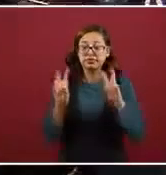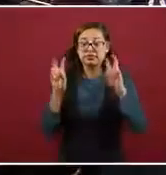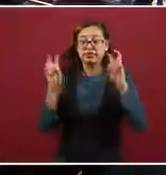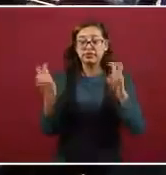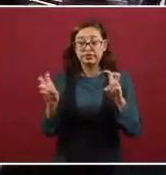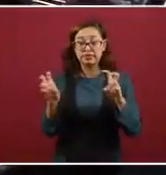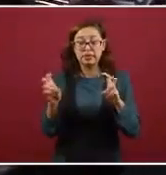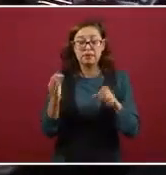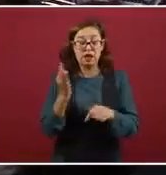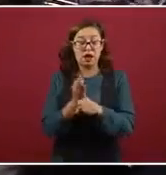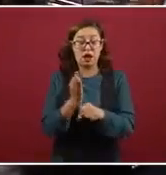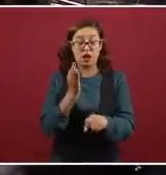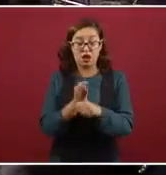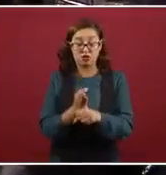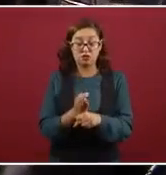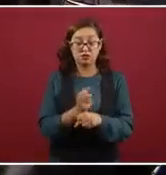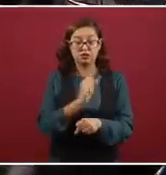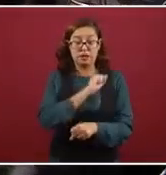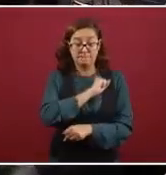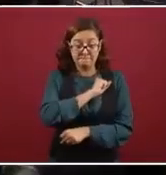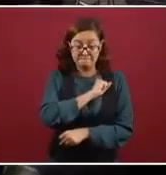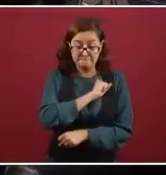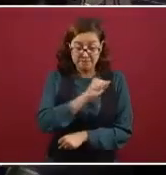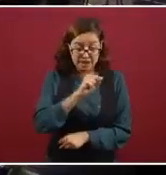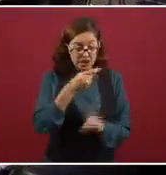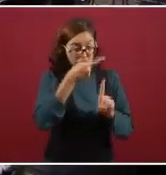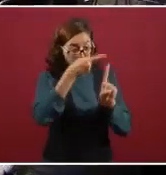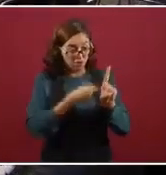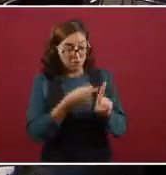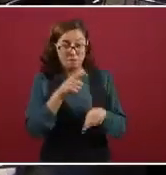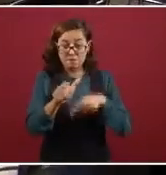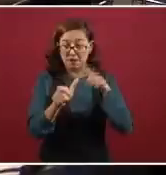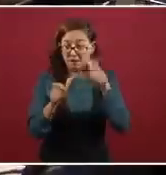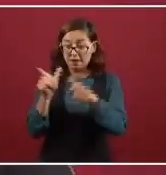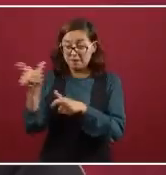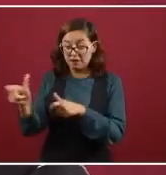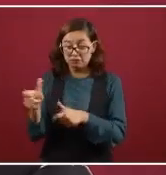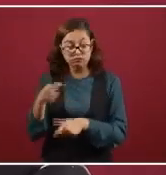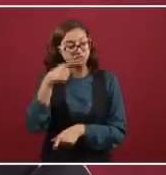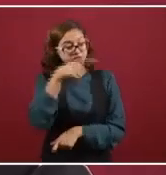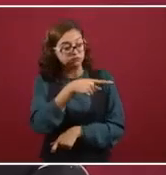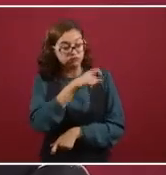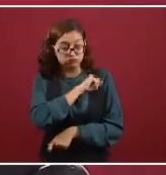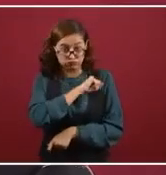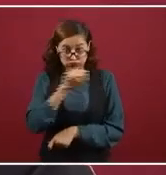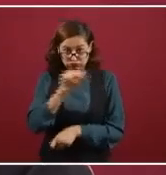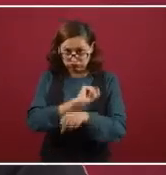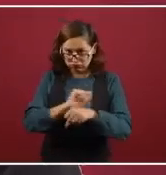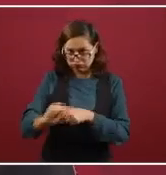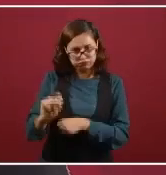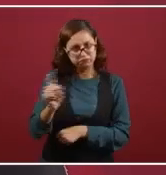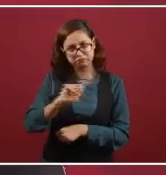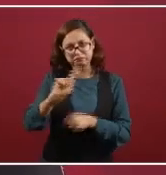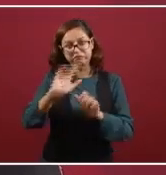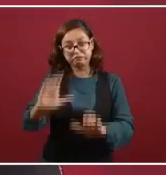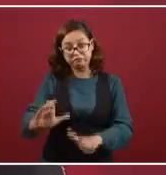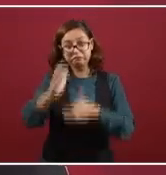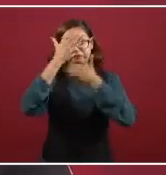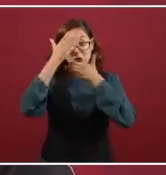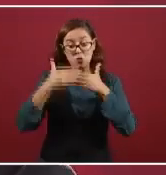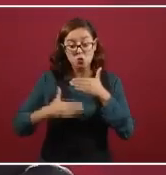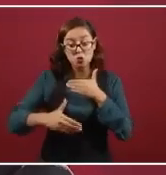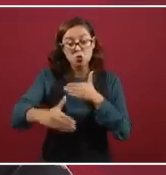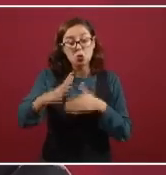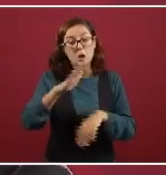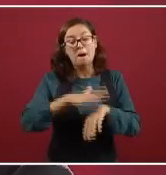como terrorismo van a tener muchas implicaciones que se van a ir viendo en los próximos días y semanas. Y la acción que